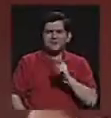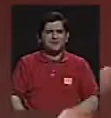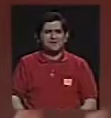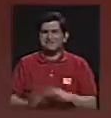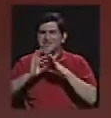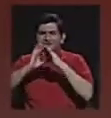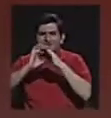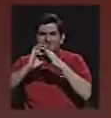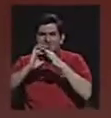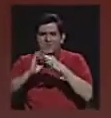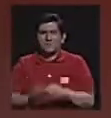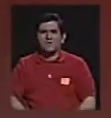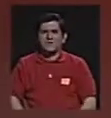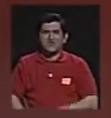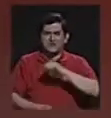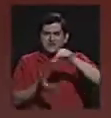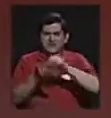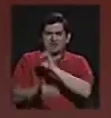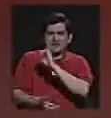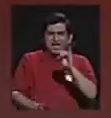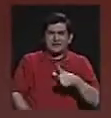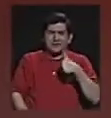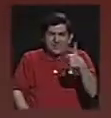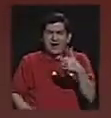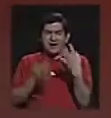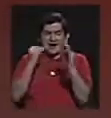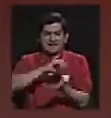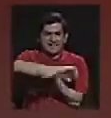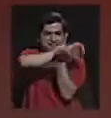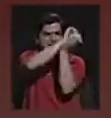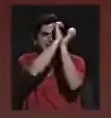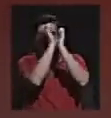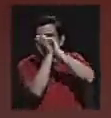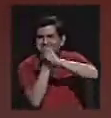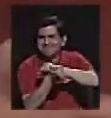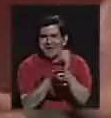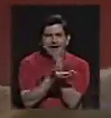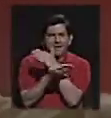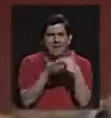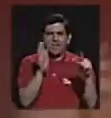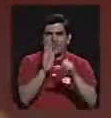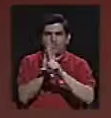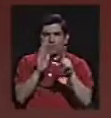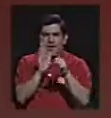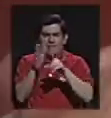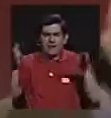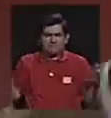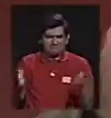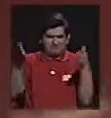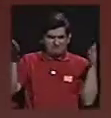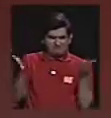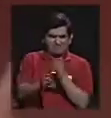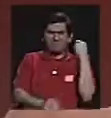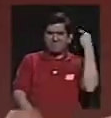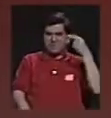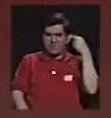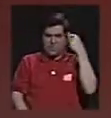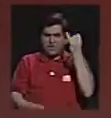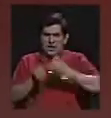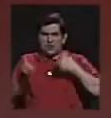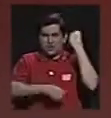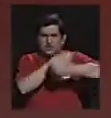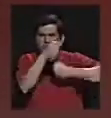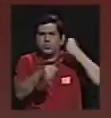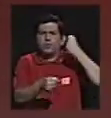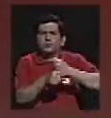ejemplo, que ganar una coalición de centro-izquierda que va a intentar revertir y modificar algunas de las leyes que han impulsado los gobiernos de los últimos